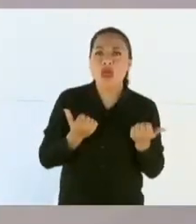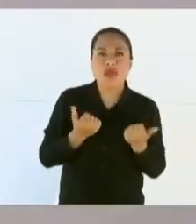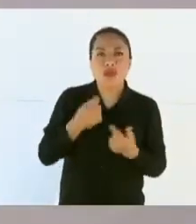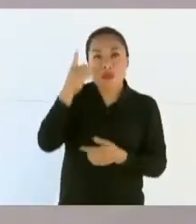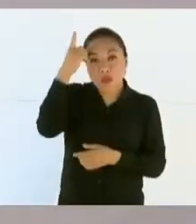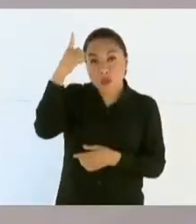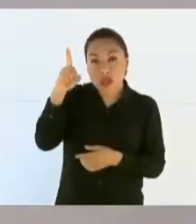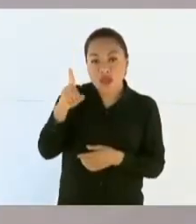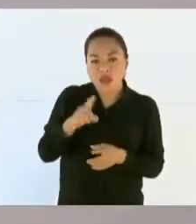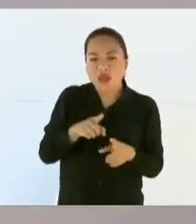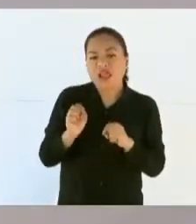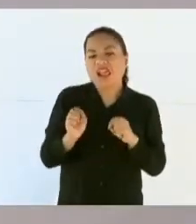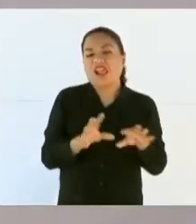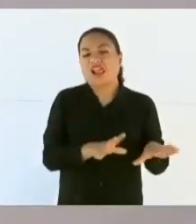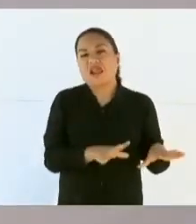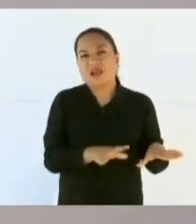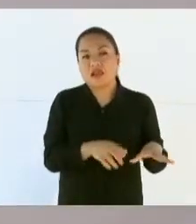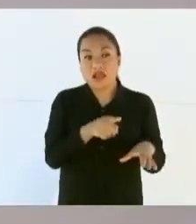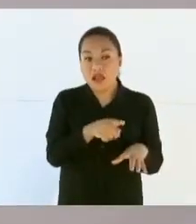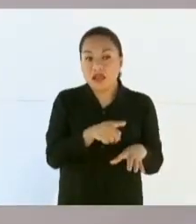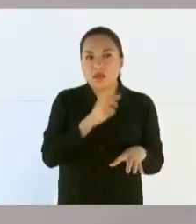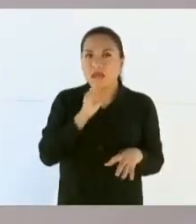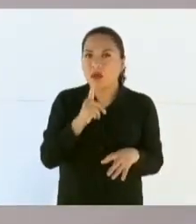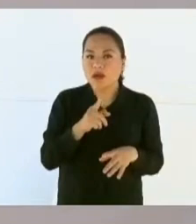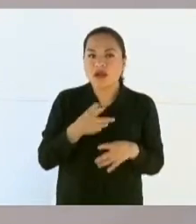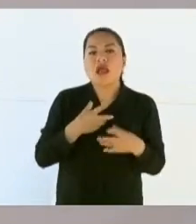y dio concesiones